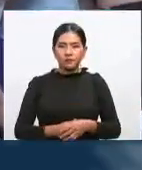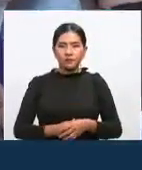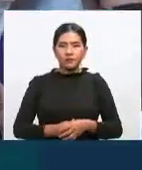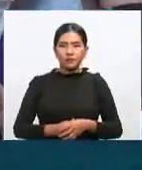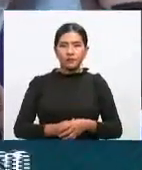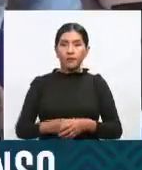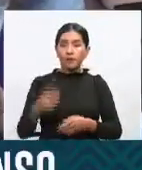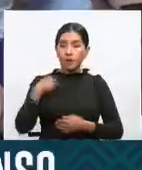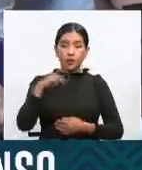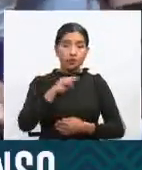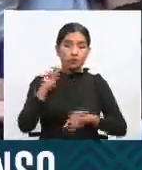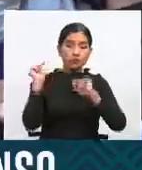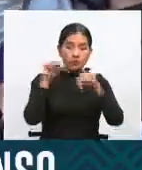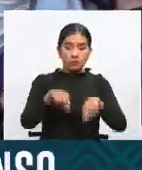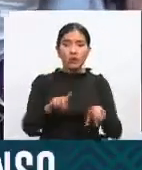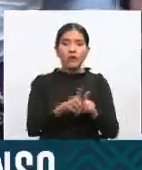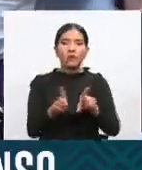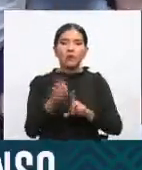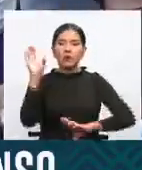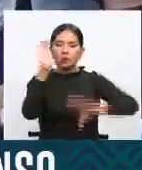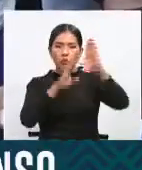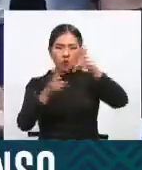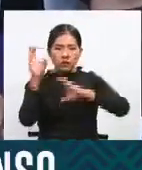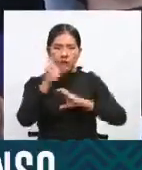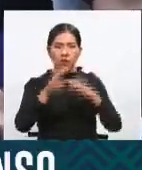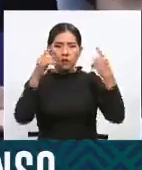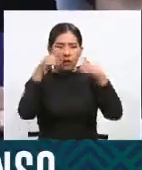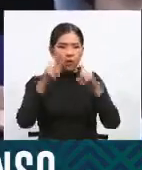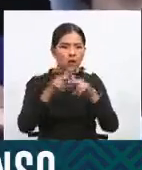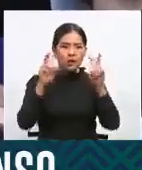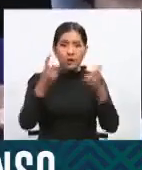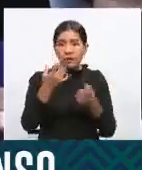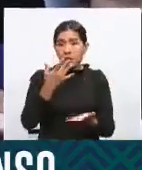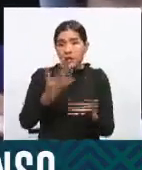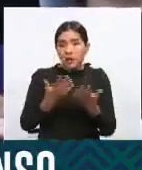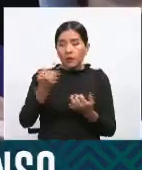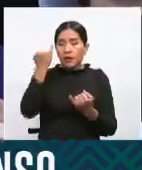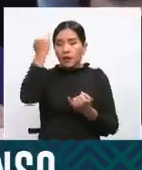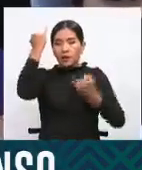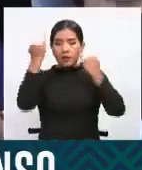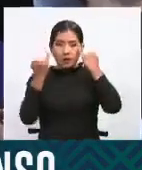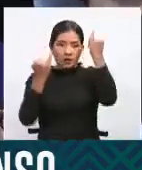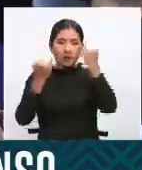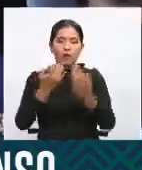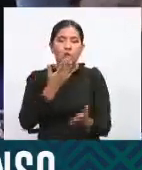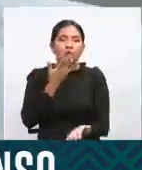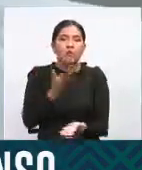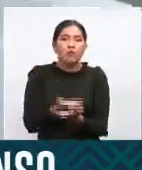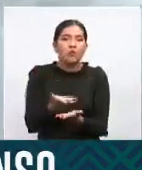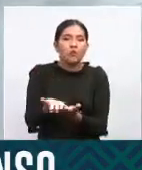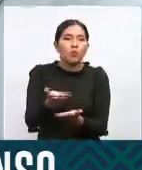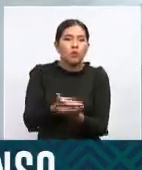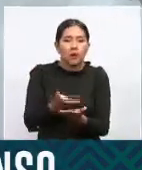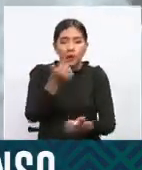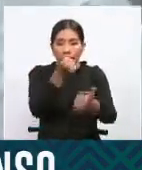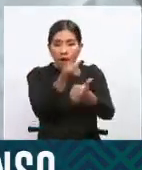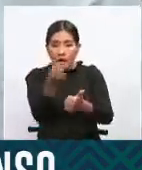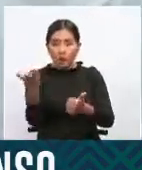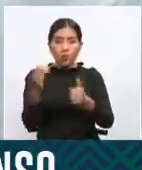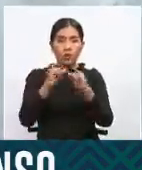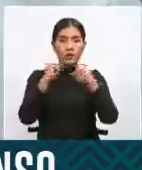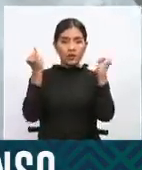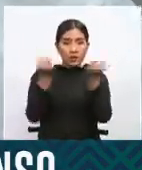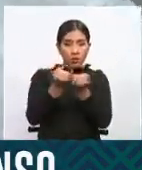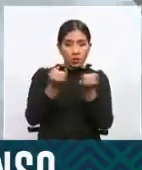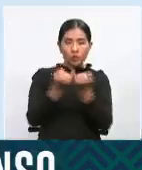venimos también a buscar y encontrar algunas propuestas de parte de las diferentes instituciones que lo han